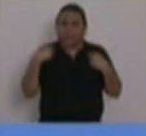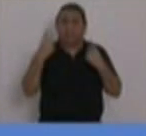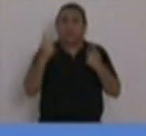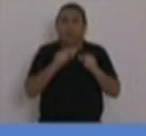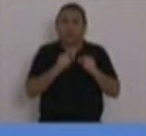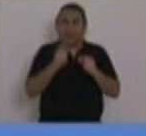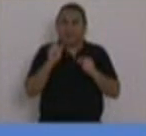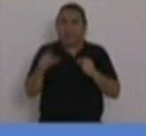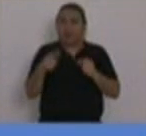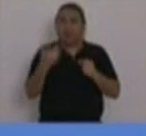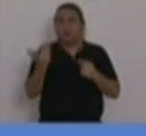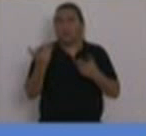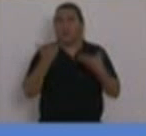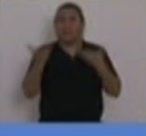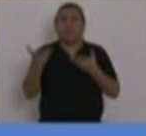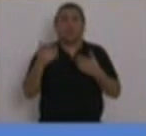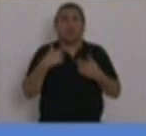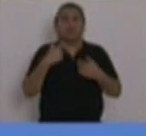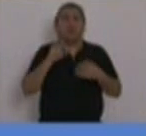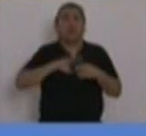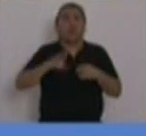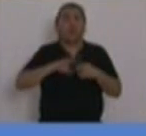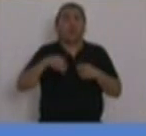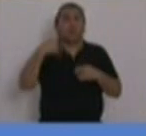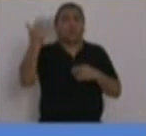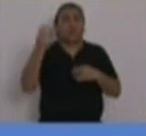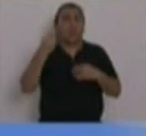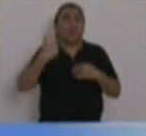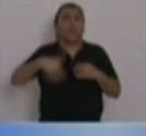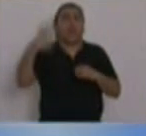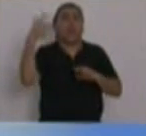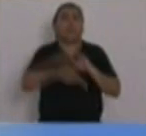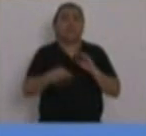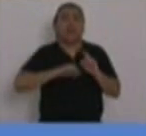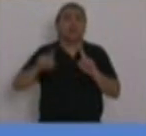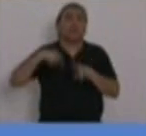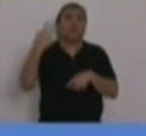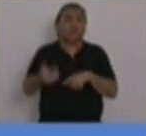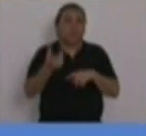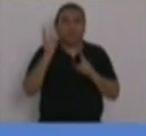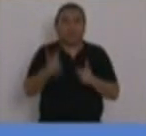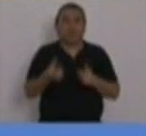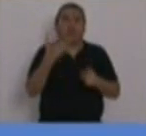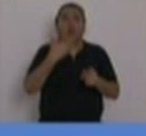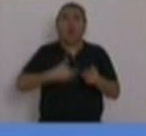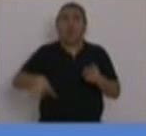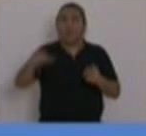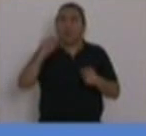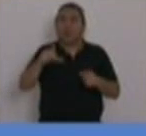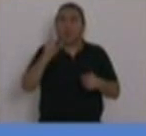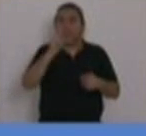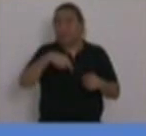Kirchner abandonó el gobierno y los que tenía la Argentina cuando Mauricio Macri abandonó el gobierno no son datos opinables, son datos muy concretos,